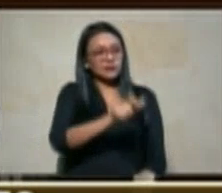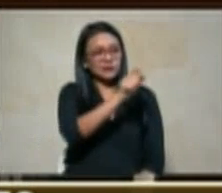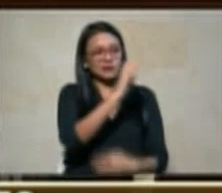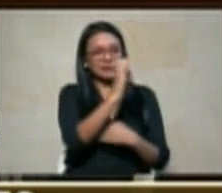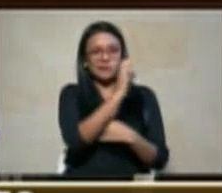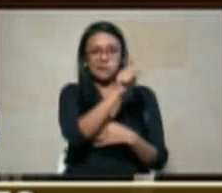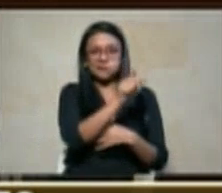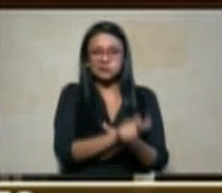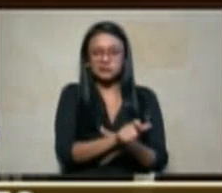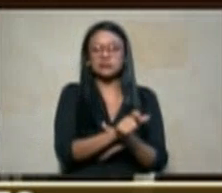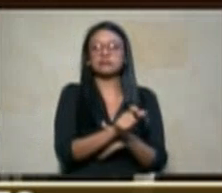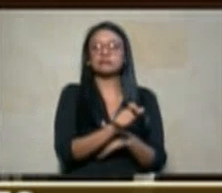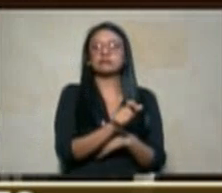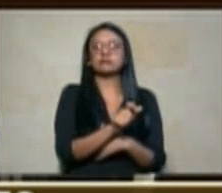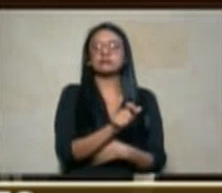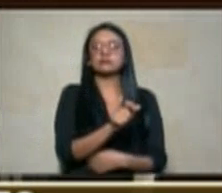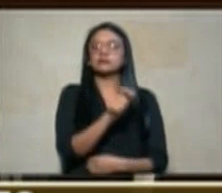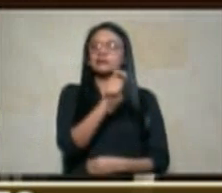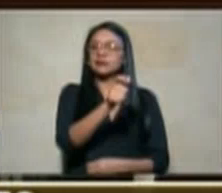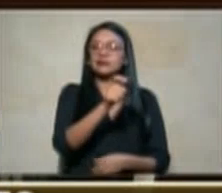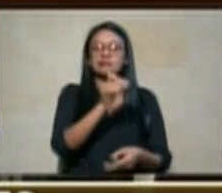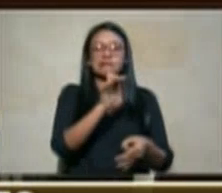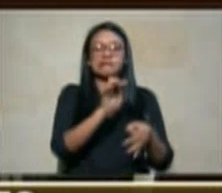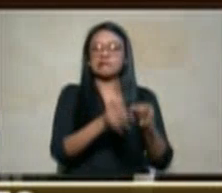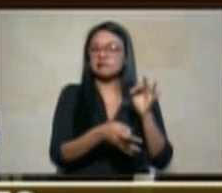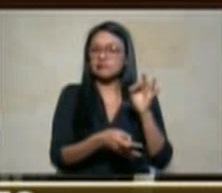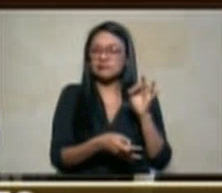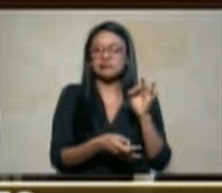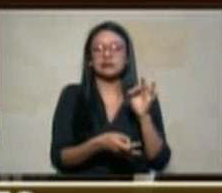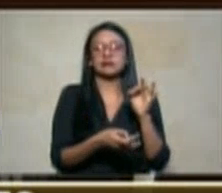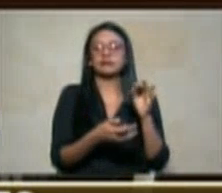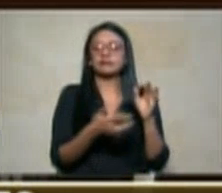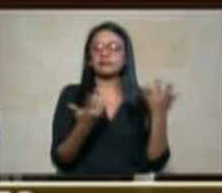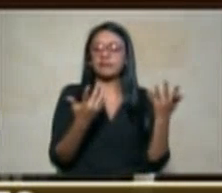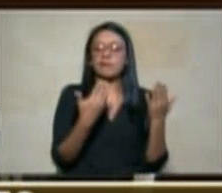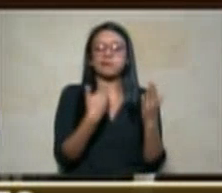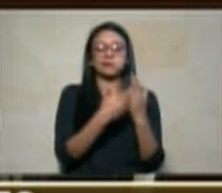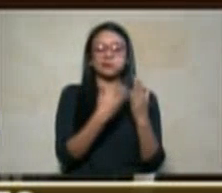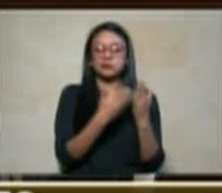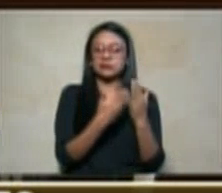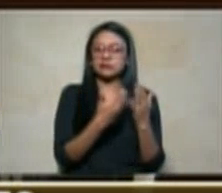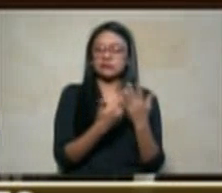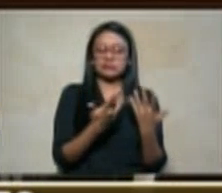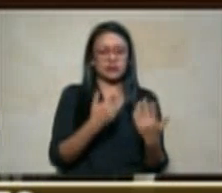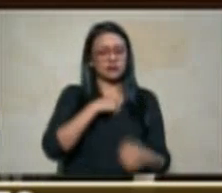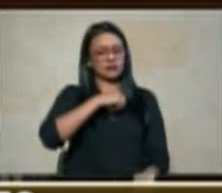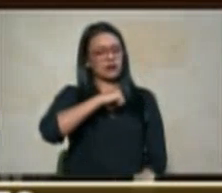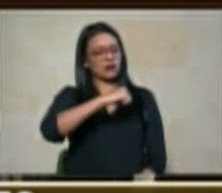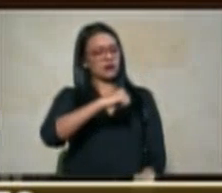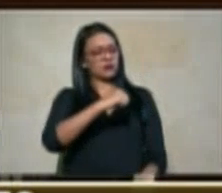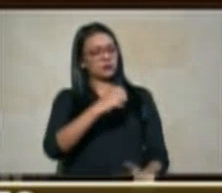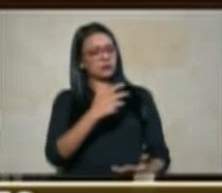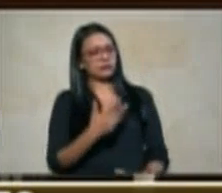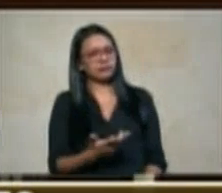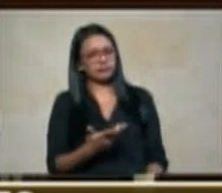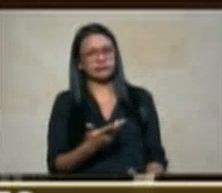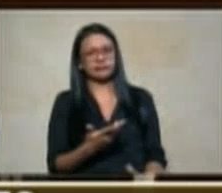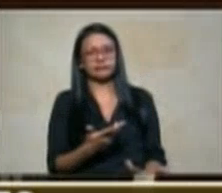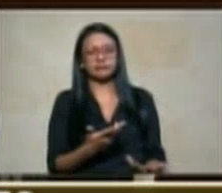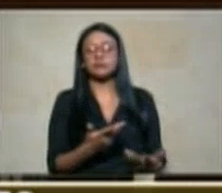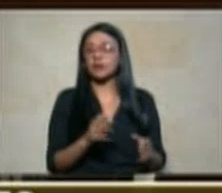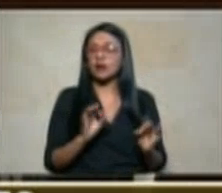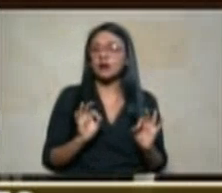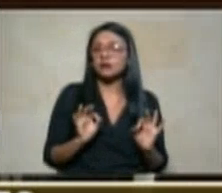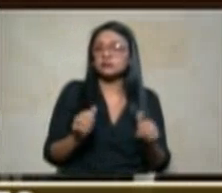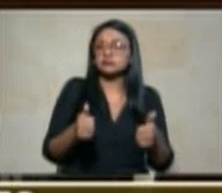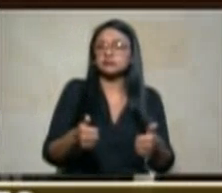injustificada han visto conculcados sus derechos. Está bien. De hecho, para eso,